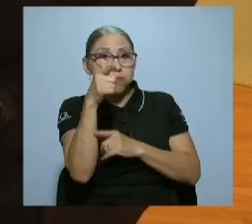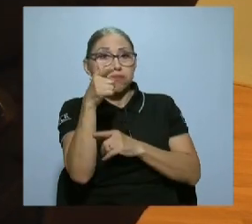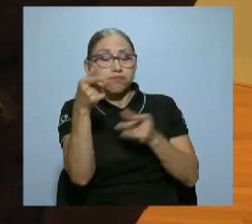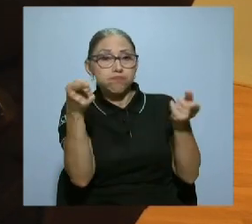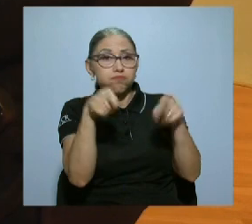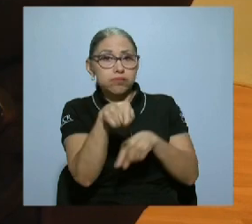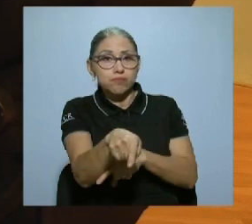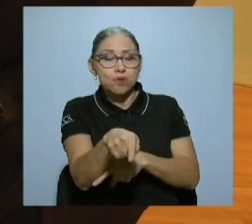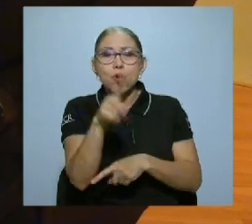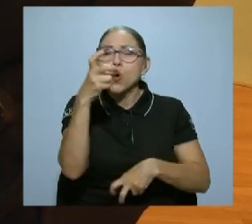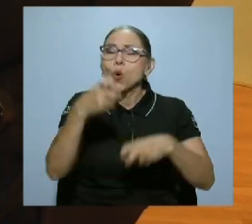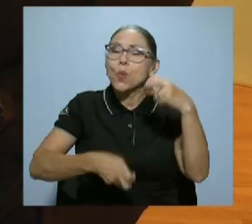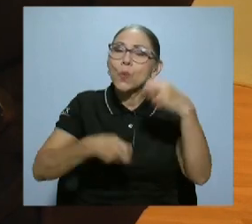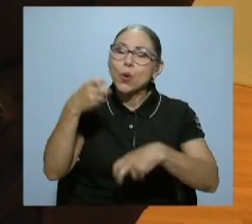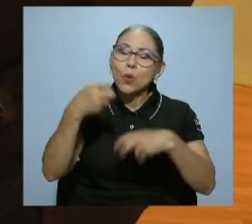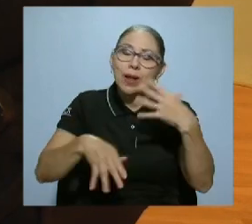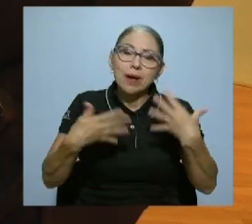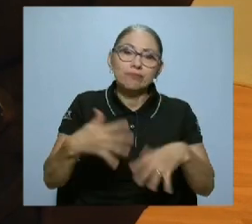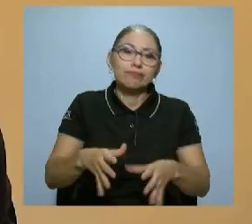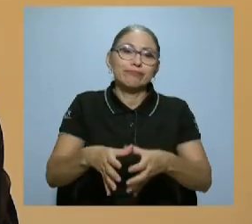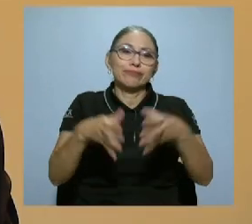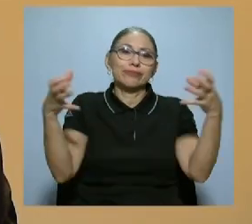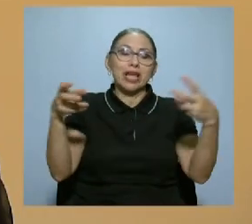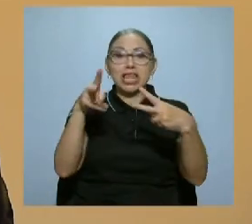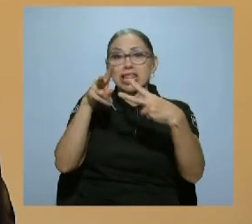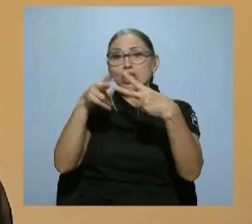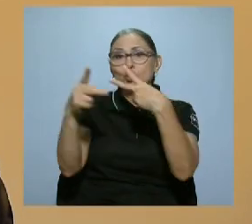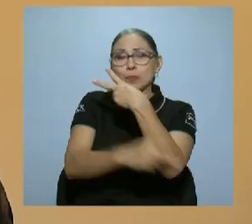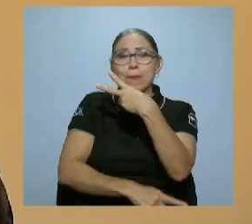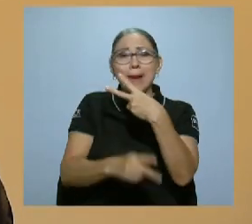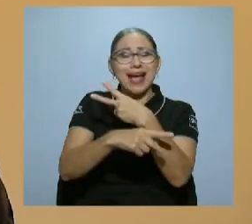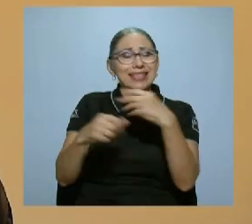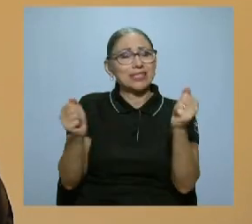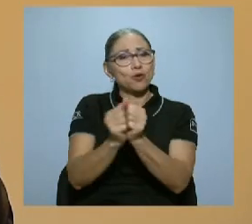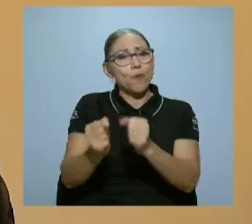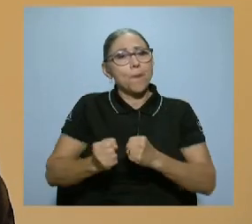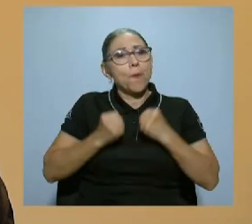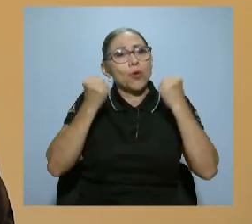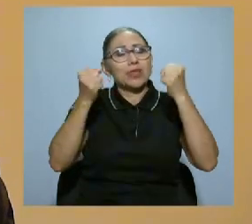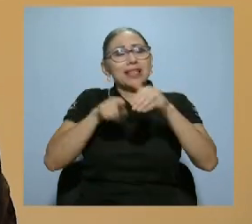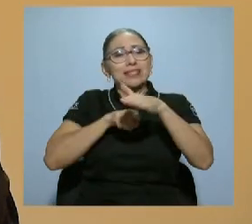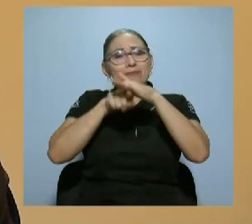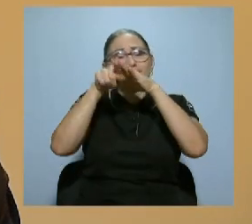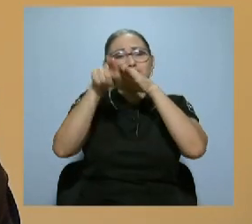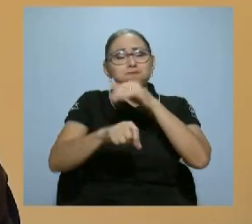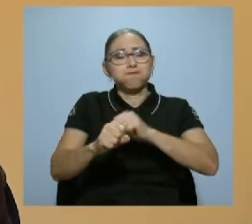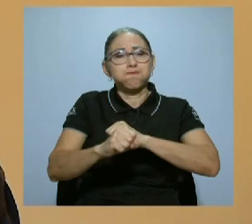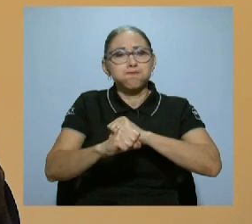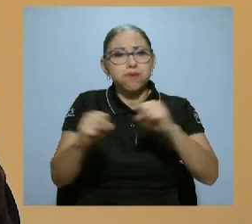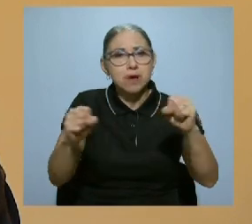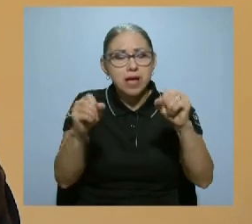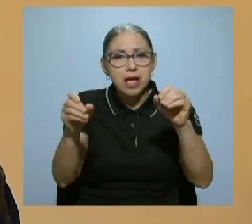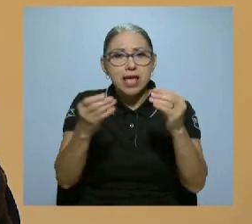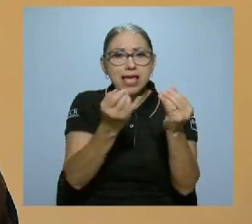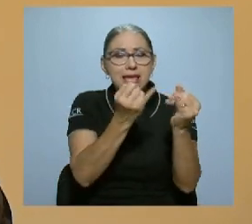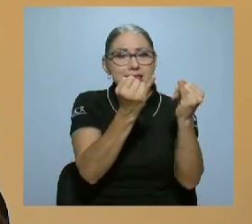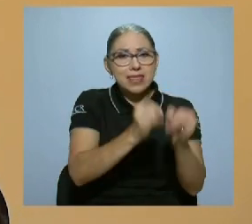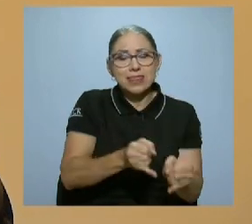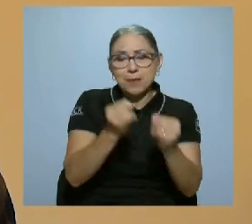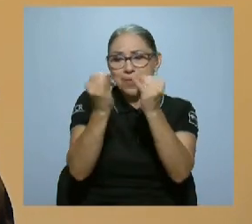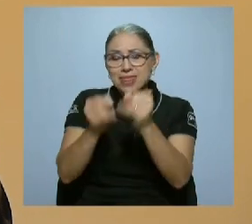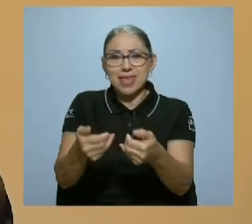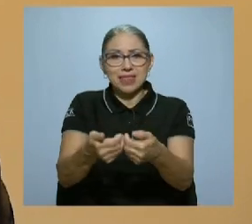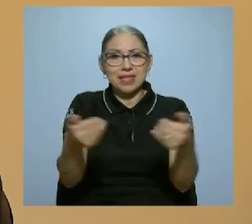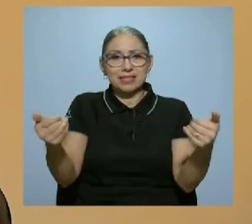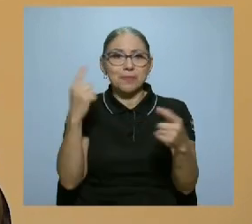dos potencias nucleares bastante independientes en la toma de sus decisiones, cuyas fuerzas